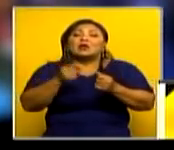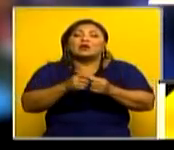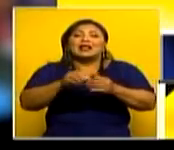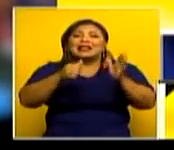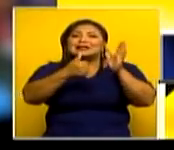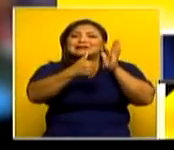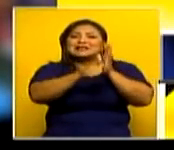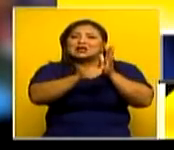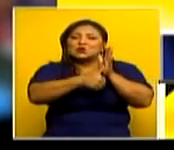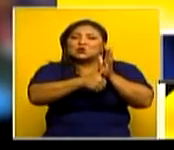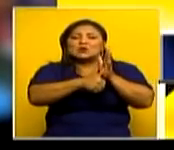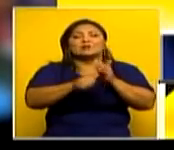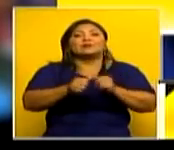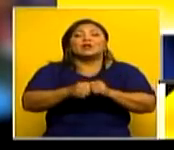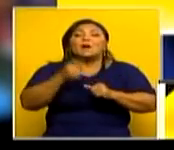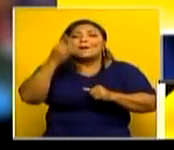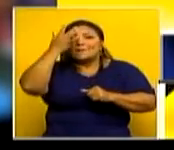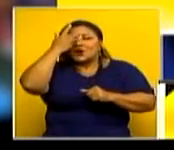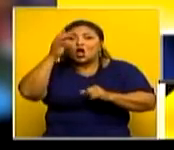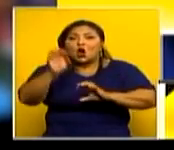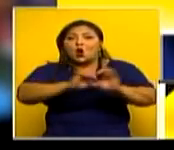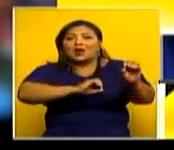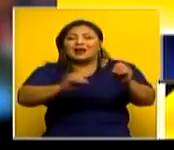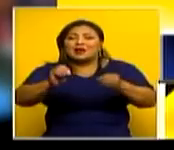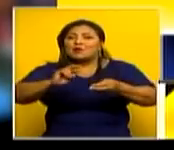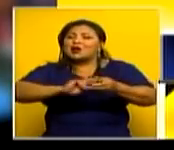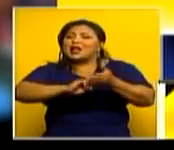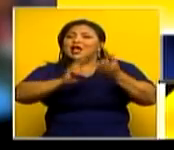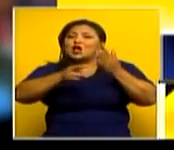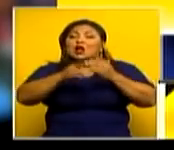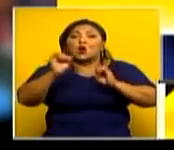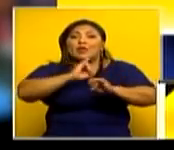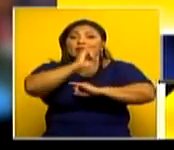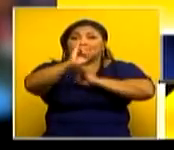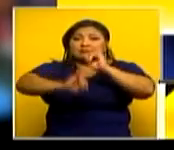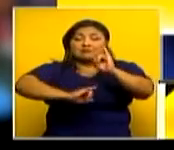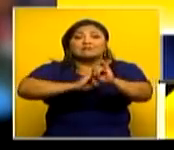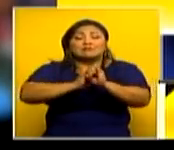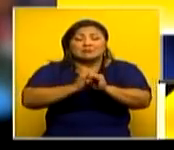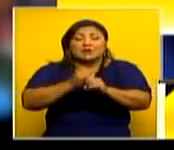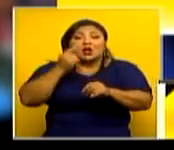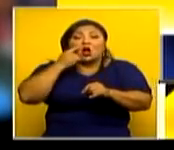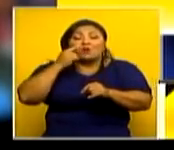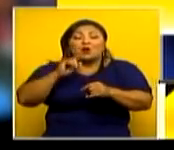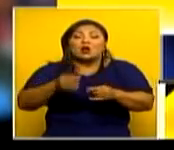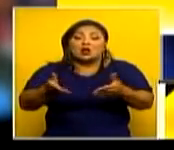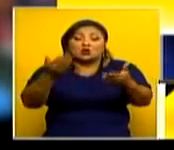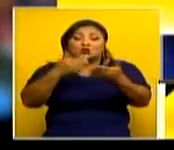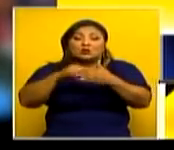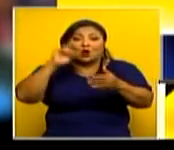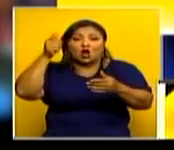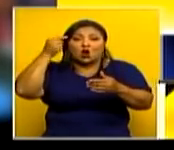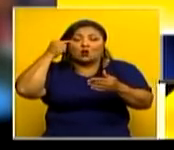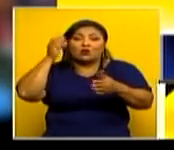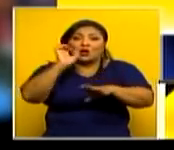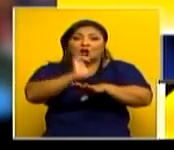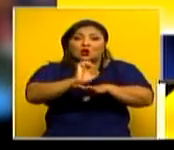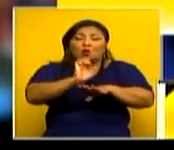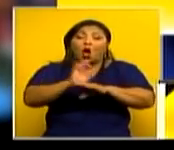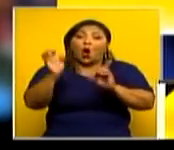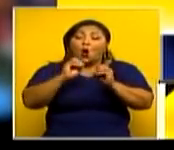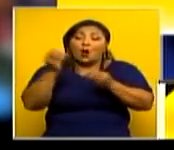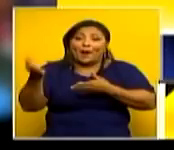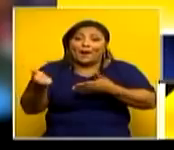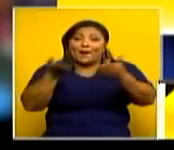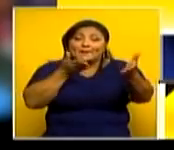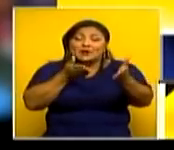de identidad emitido por un organismo regional o internacional reconocido por el gobierno de Ecuador, o con la presentación